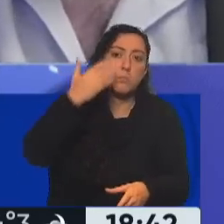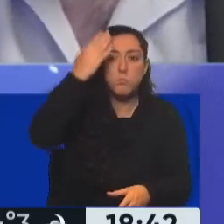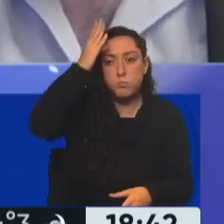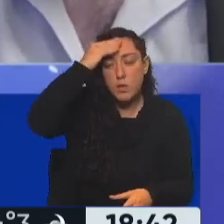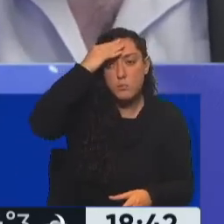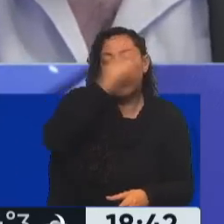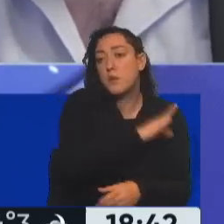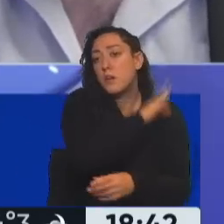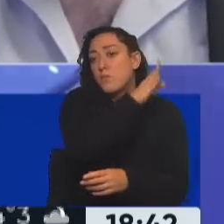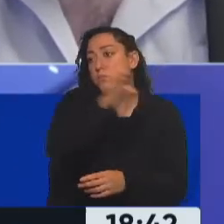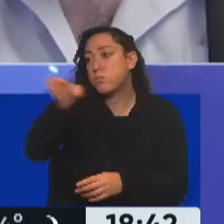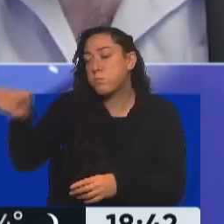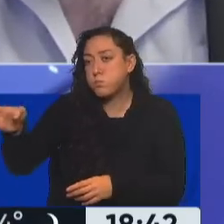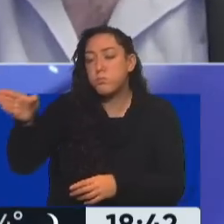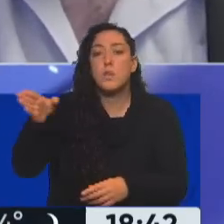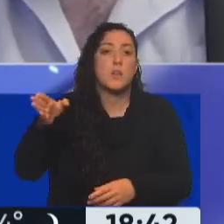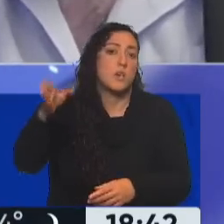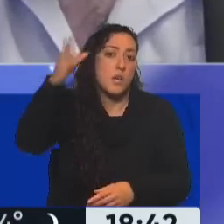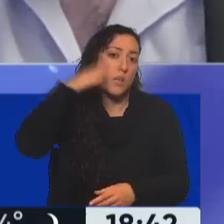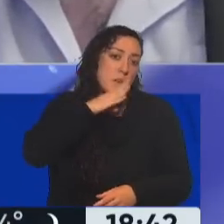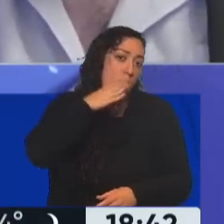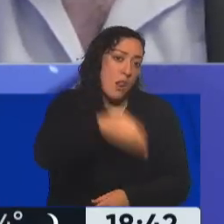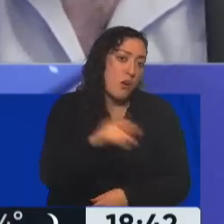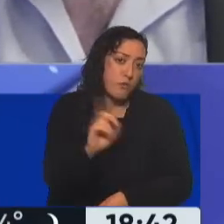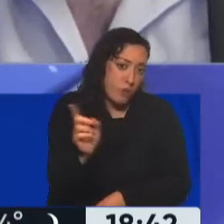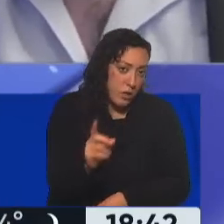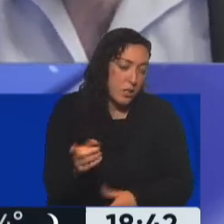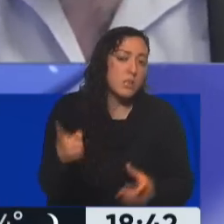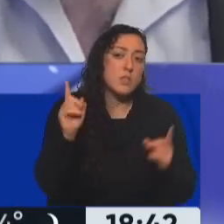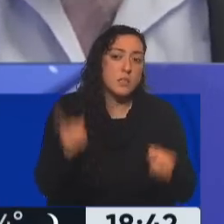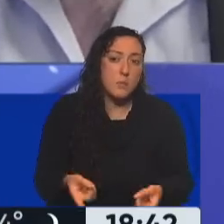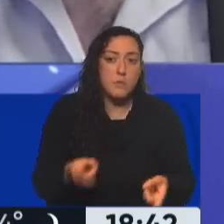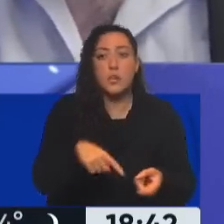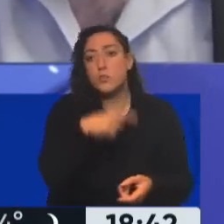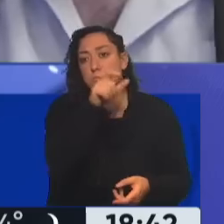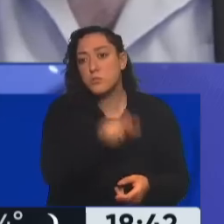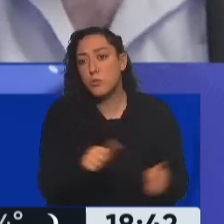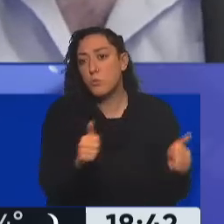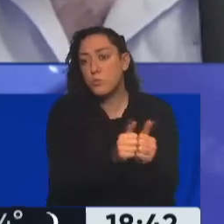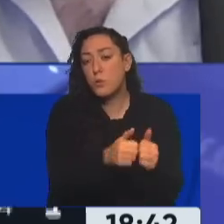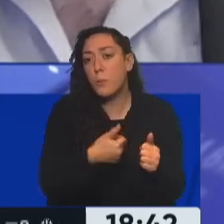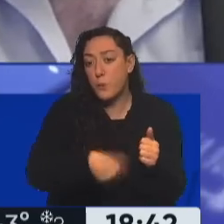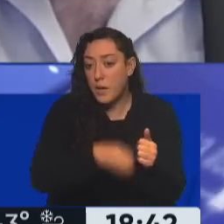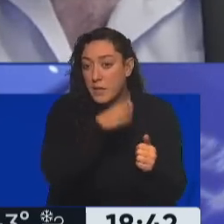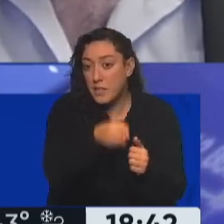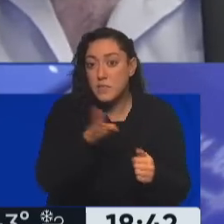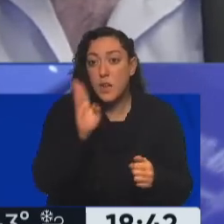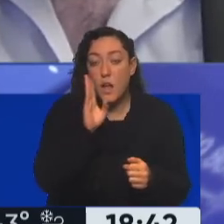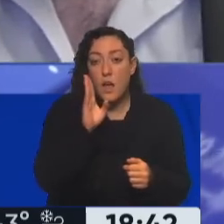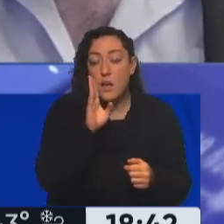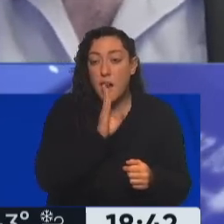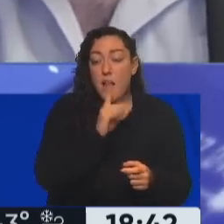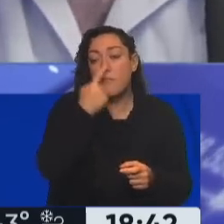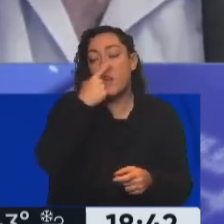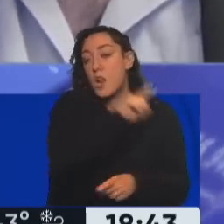no incluyó Israel, y la visita de Vance, el vicepresidente estadounidense, que iba a incluir Israel y finalmente se terminó cancelando por problemas